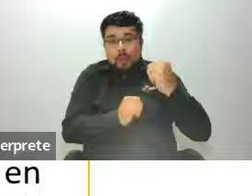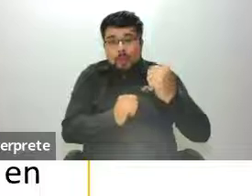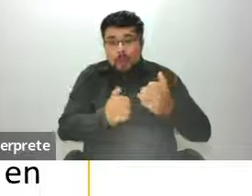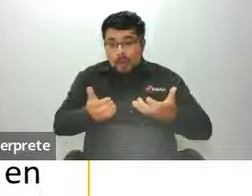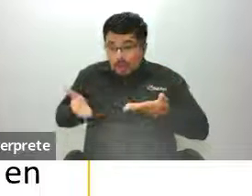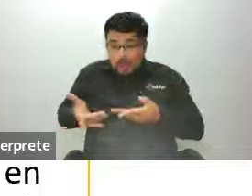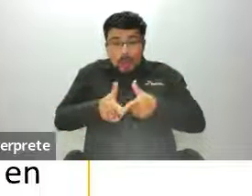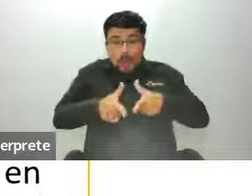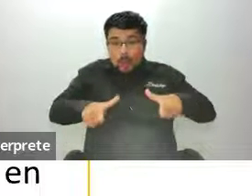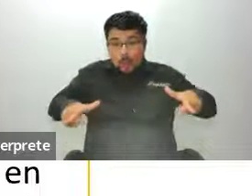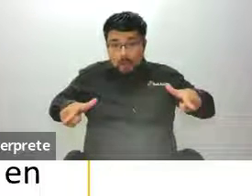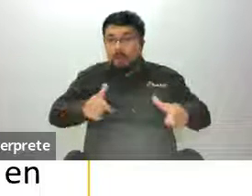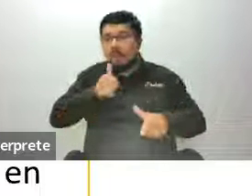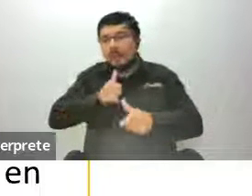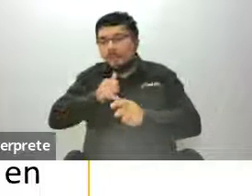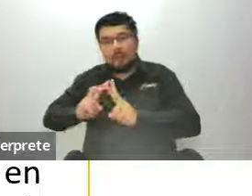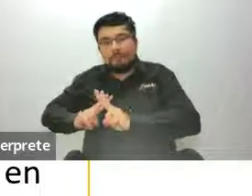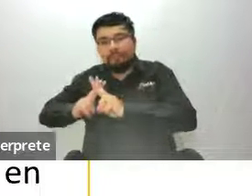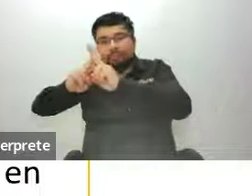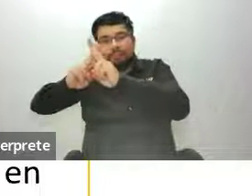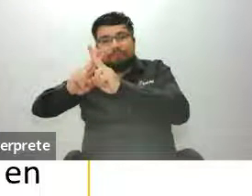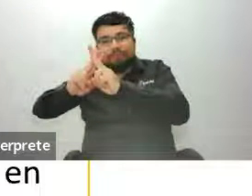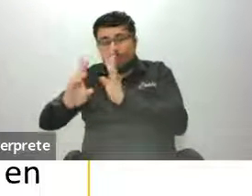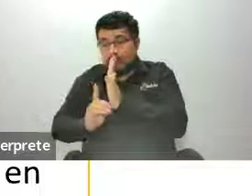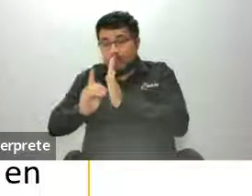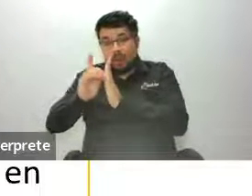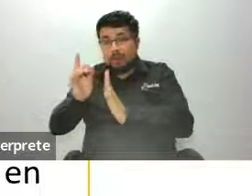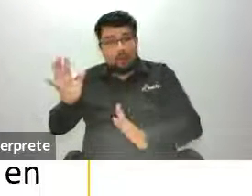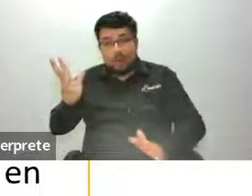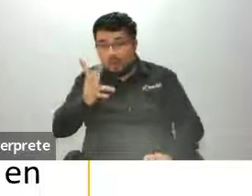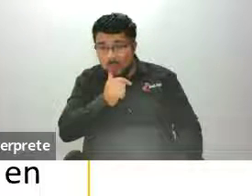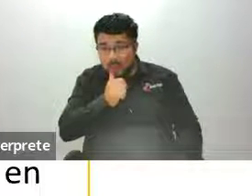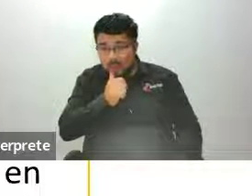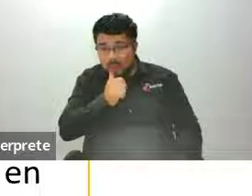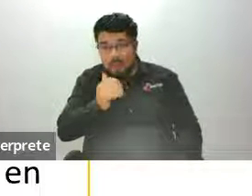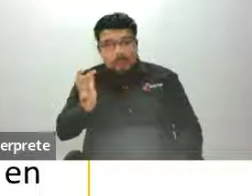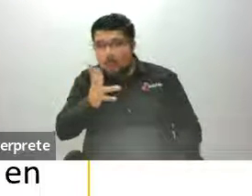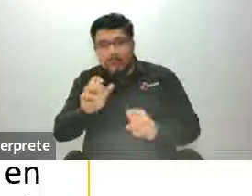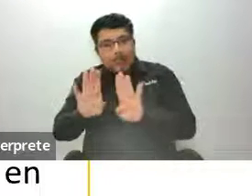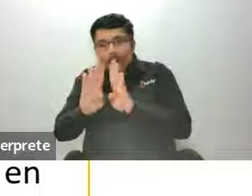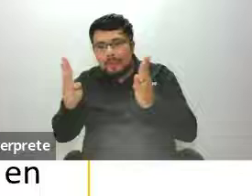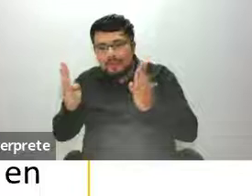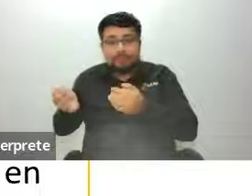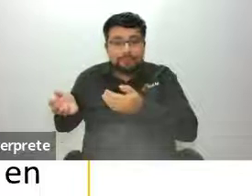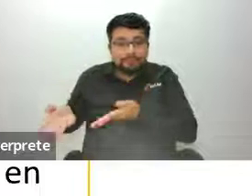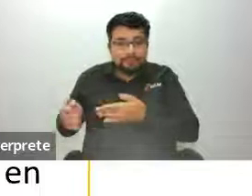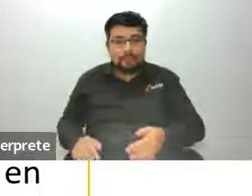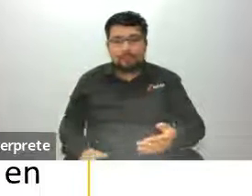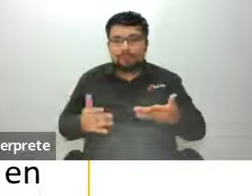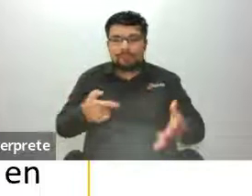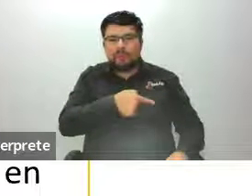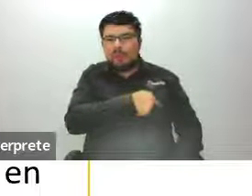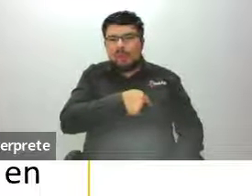están desarrollados, que no están posibilitados. A eso se llama entonces que hay una